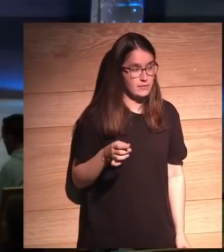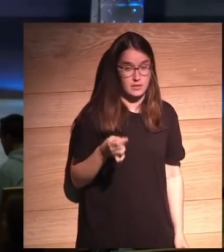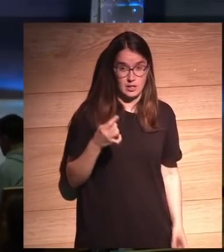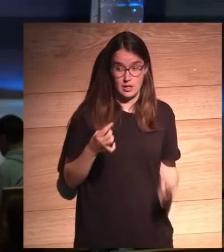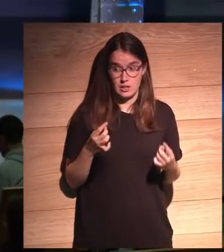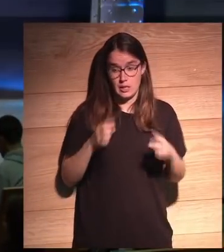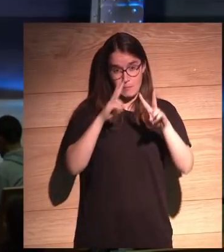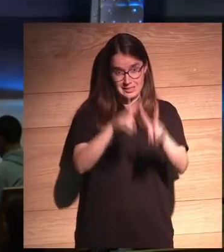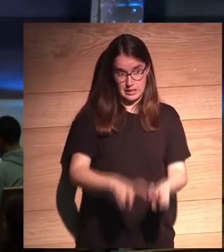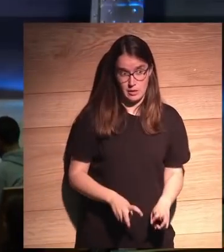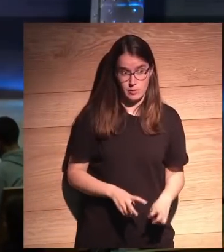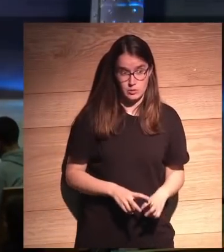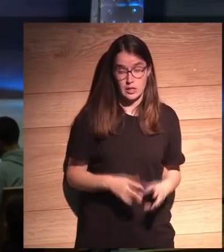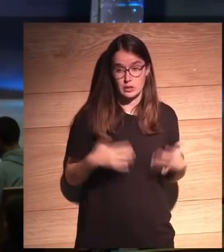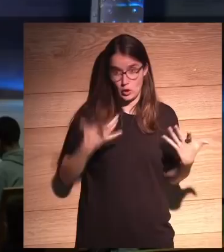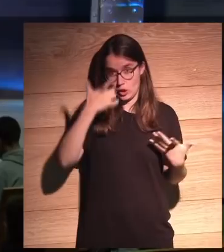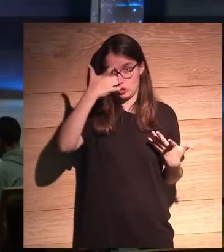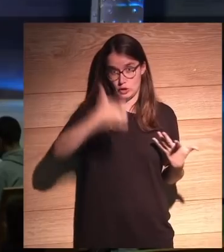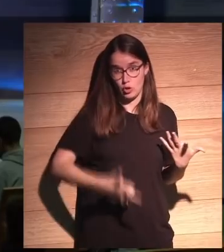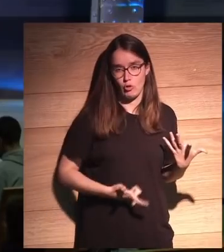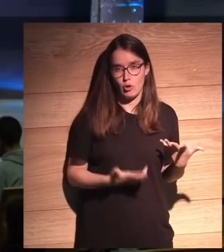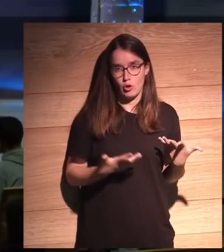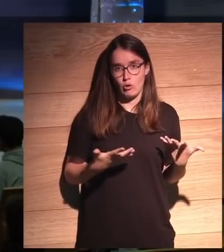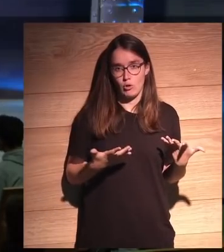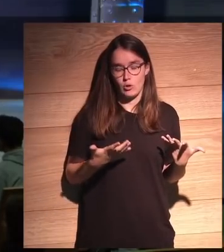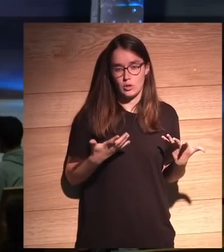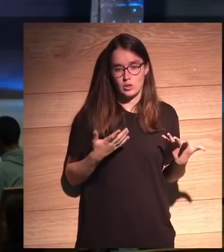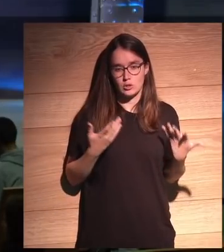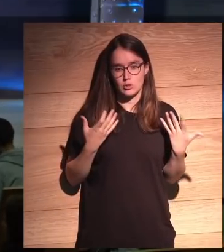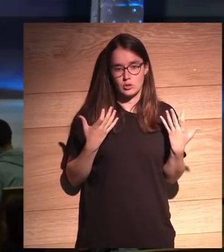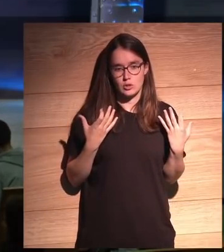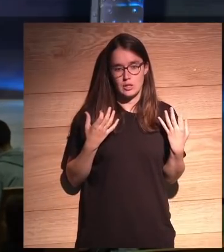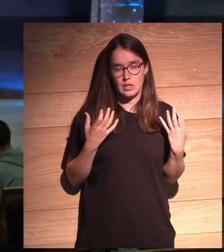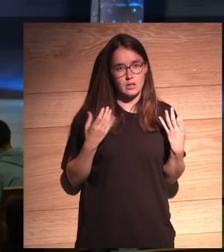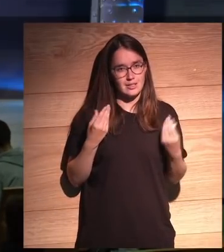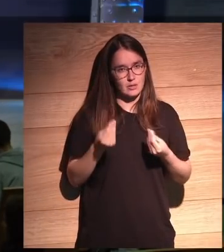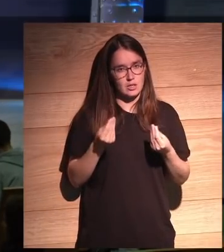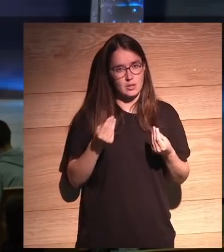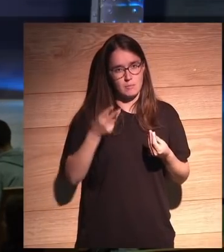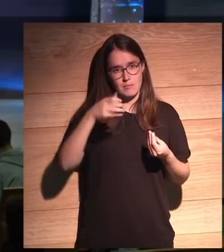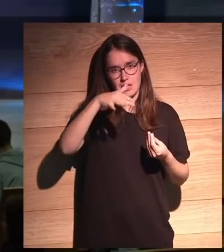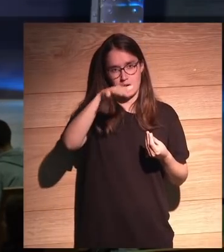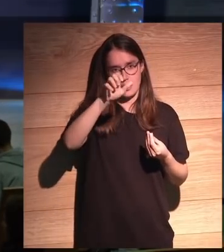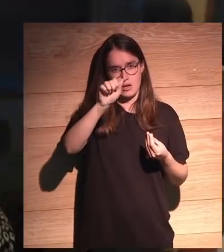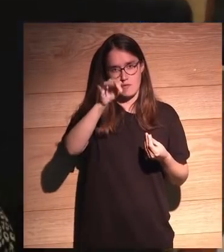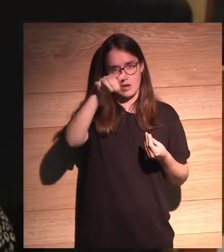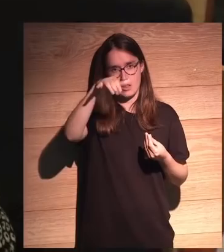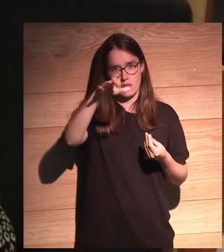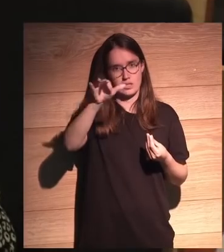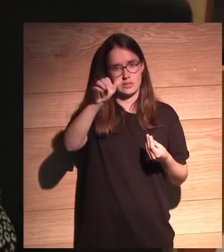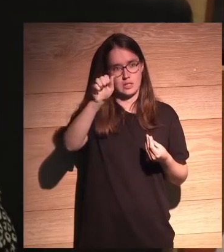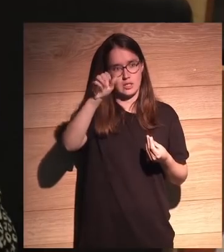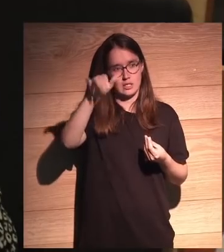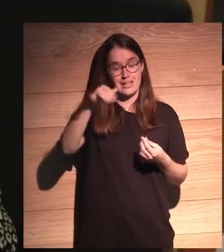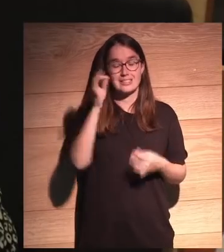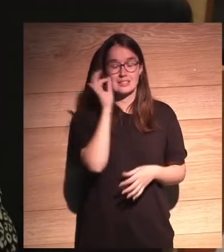que investigamos. Entonces, yo no hace mucho subí la página de María Francisca Clar Margarit.